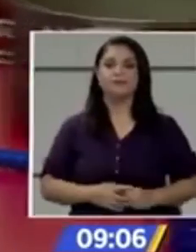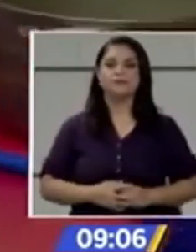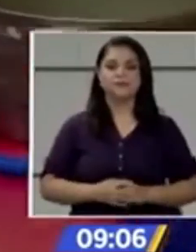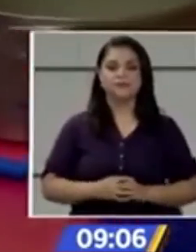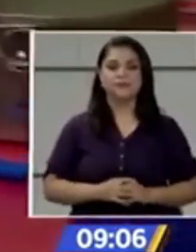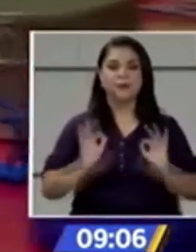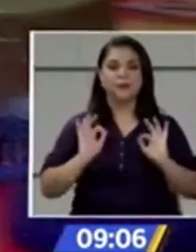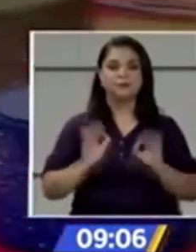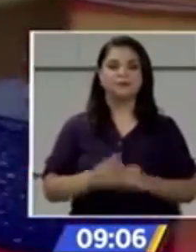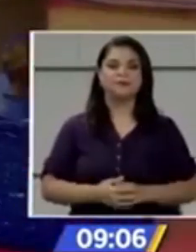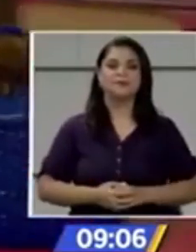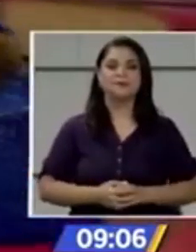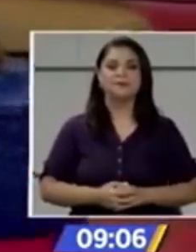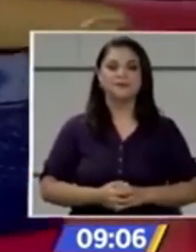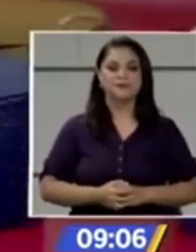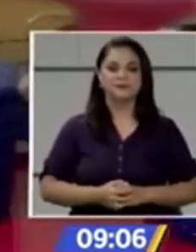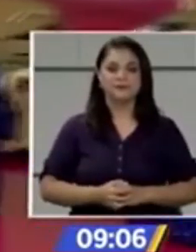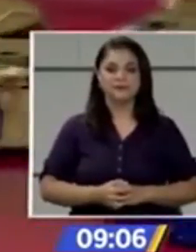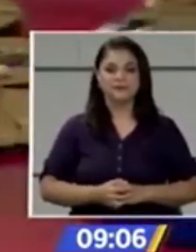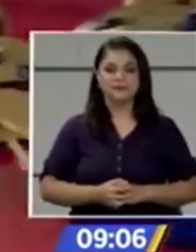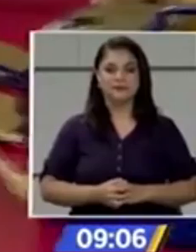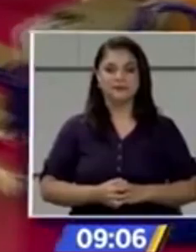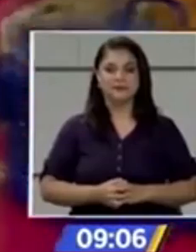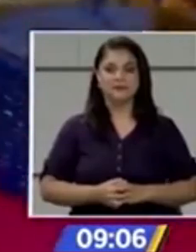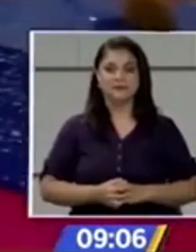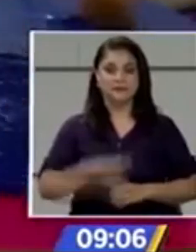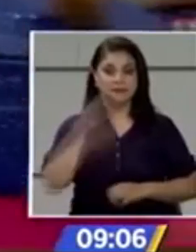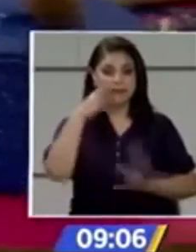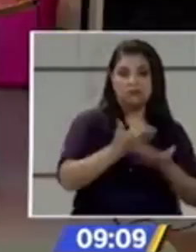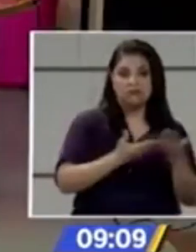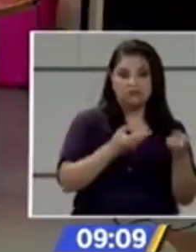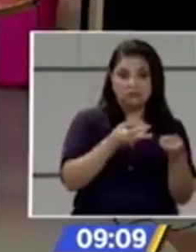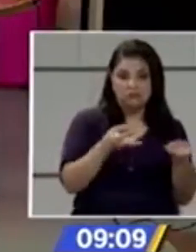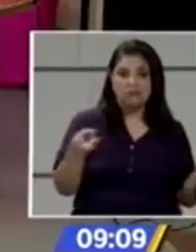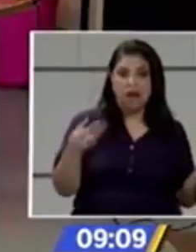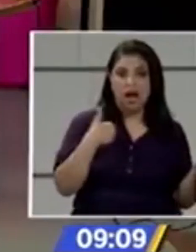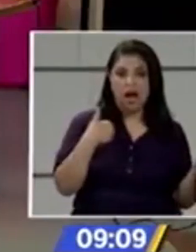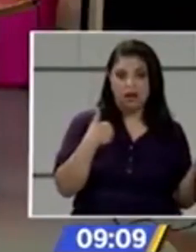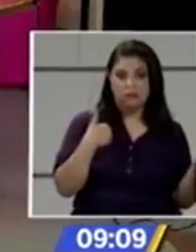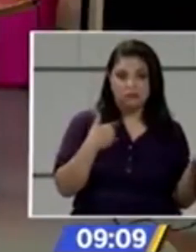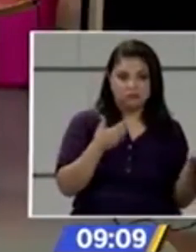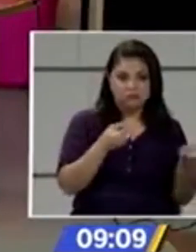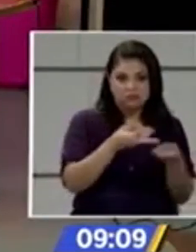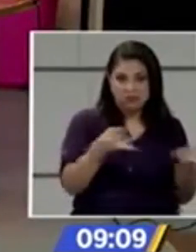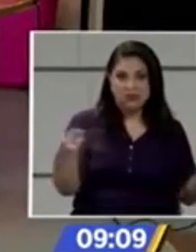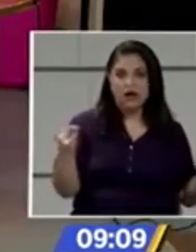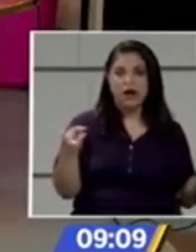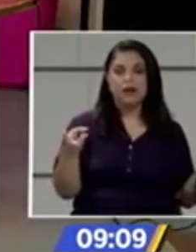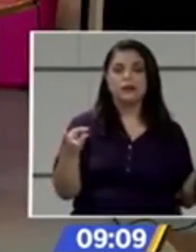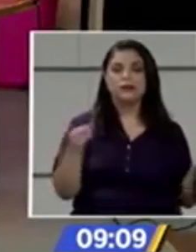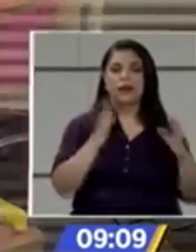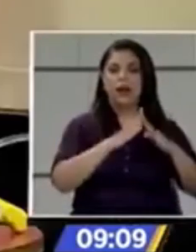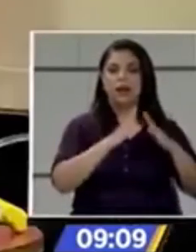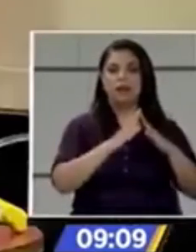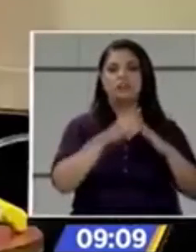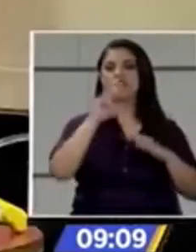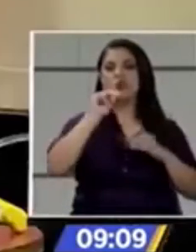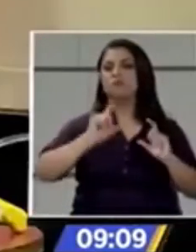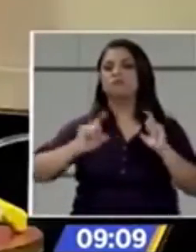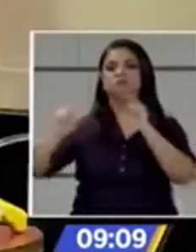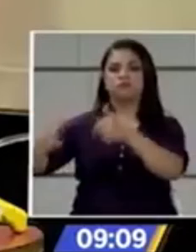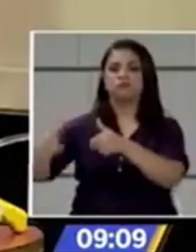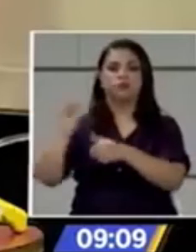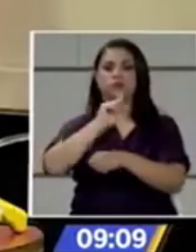ciencias y matemáticas se trata de un modelo educativo por televisión ajustado a la política curricular que aborda